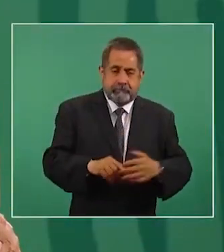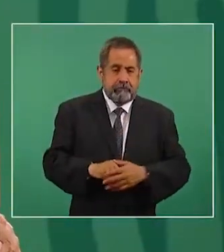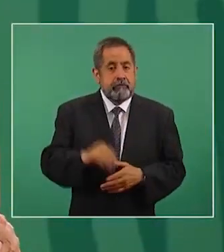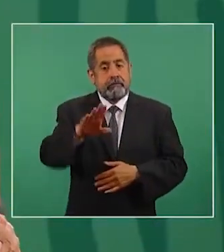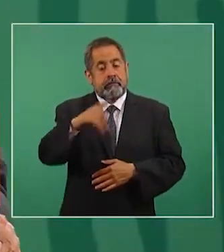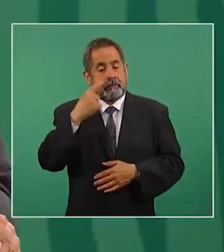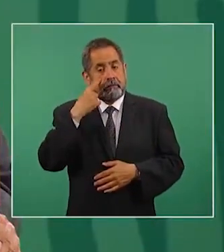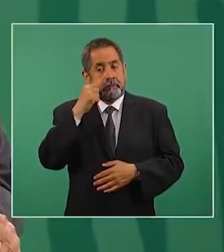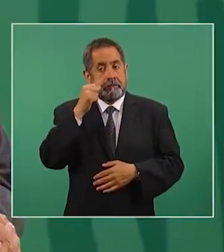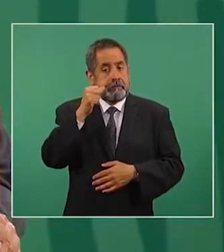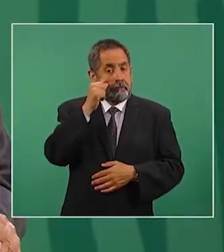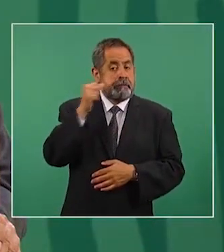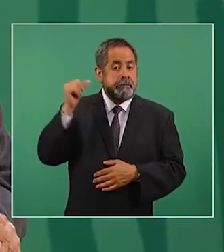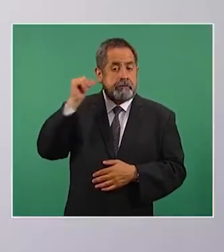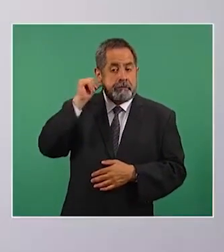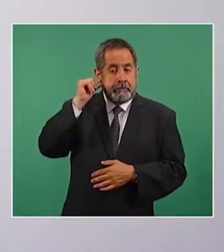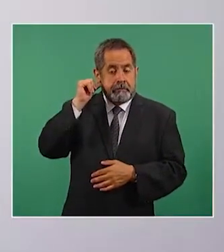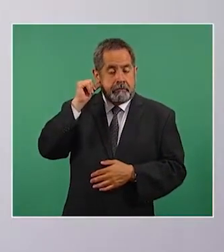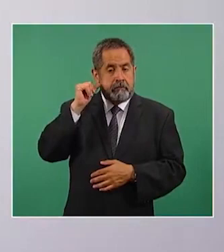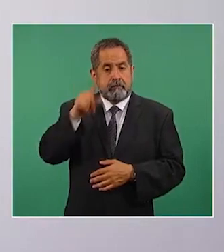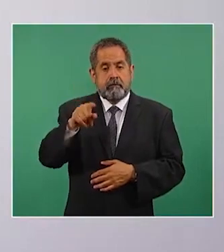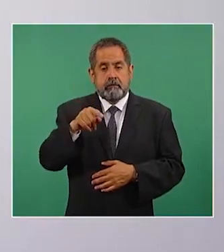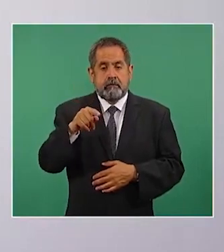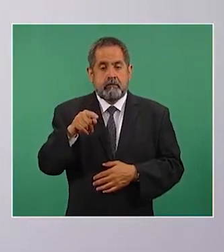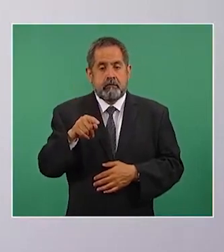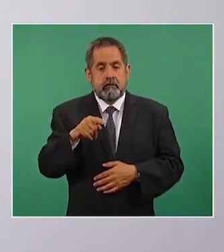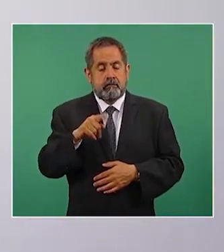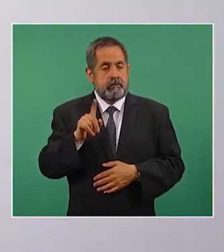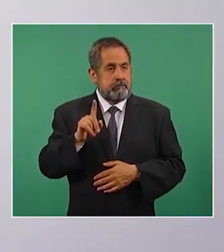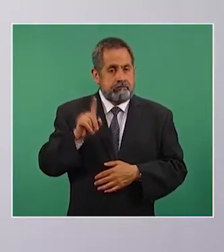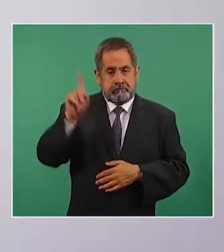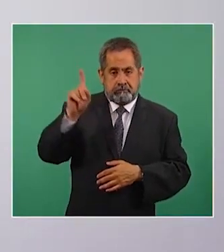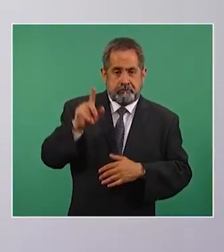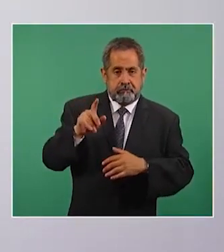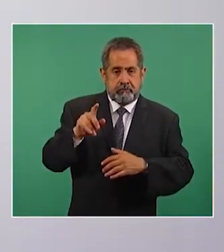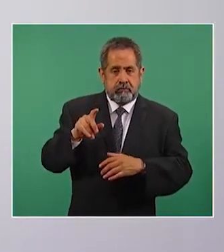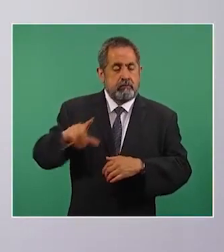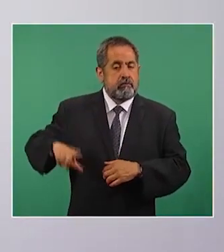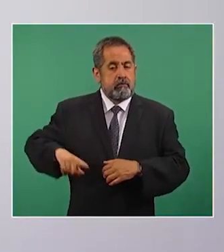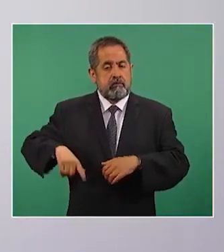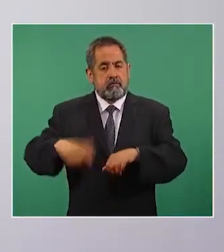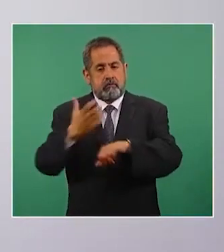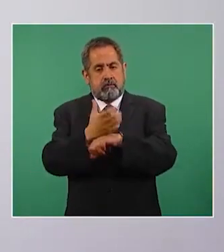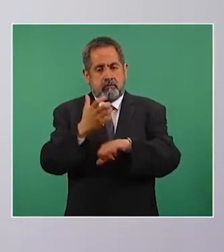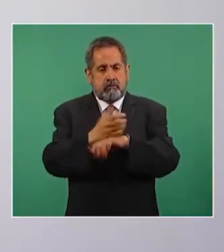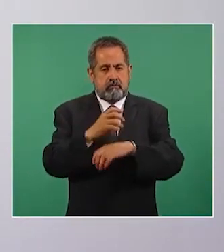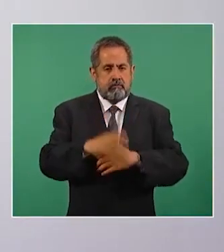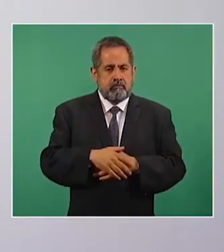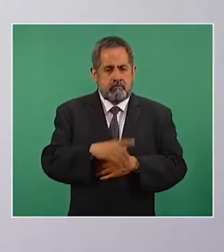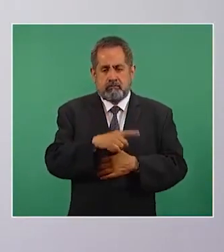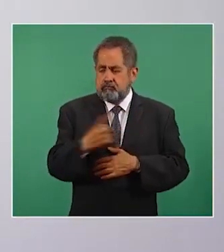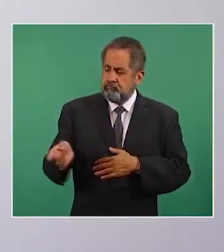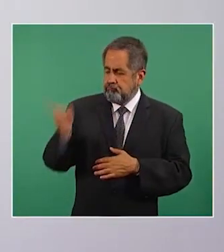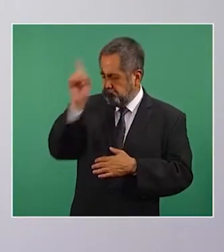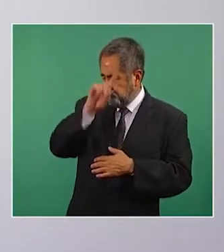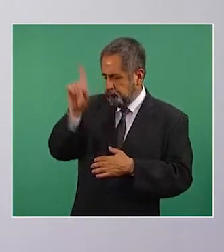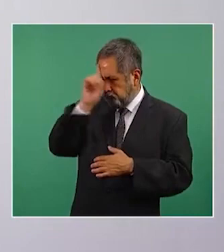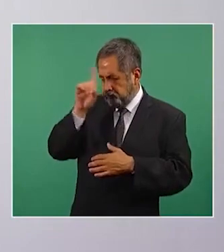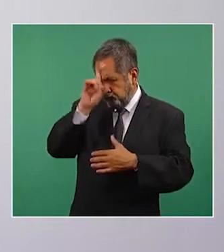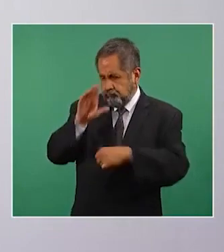el Departamento de Estado, el gobierno de Estados Unidos hace sus recomendaciones sobre México.